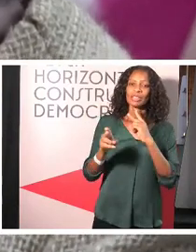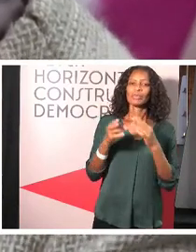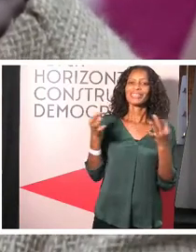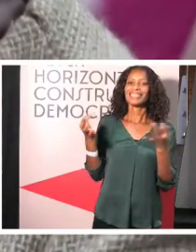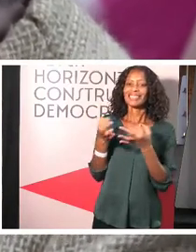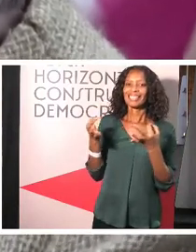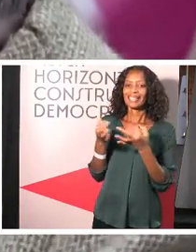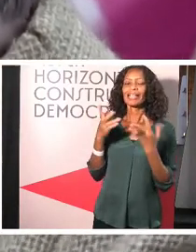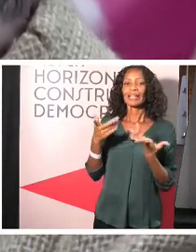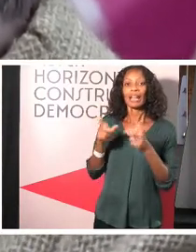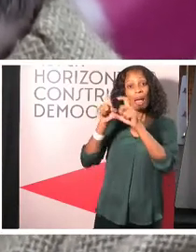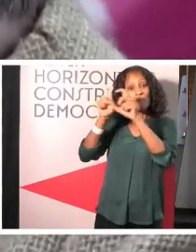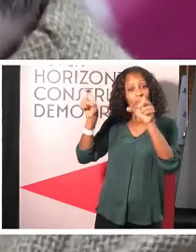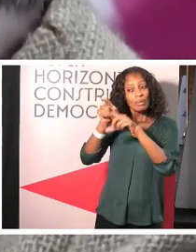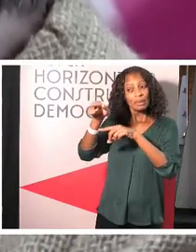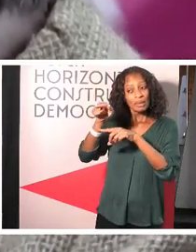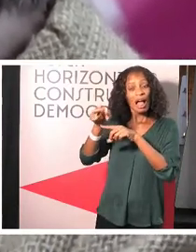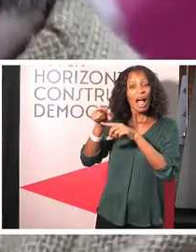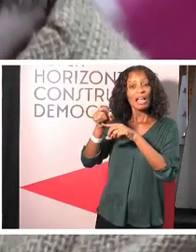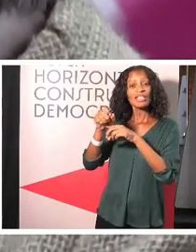de estas empresas a través de